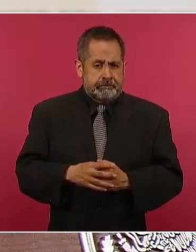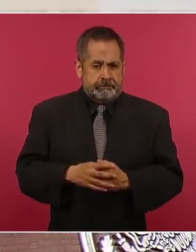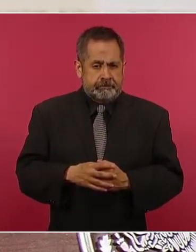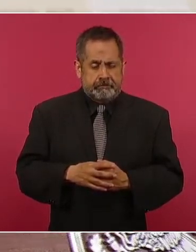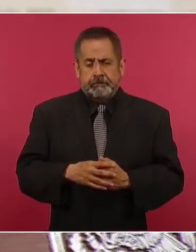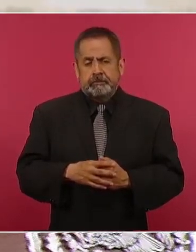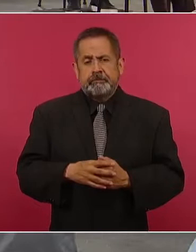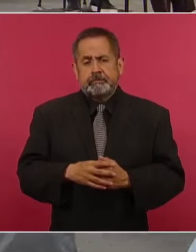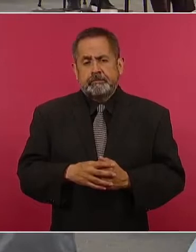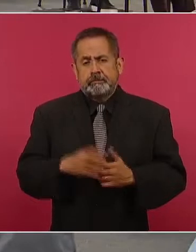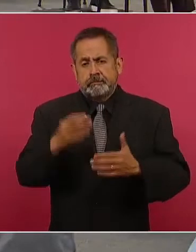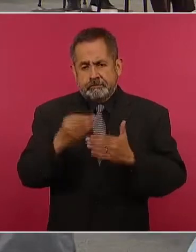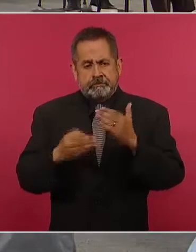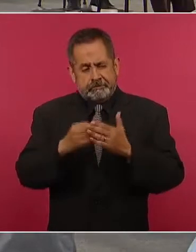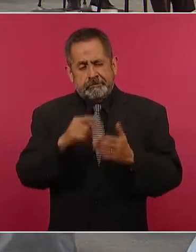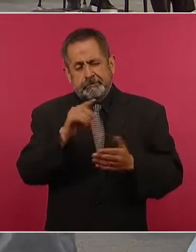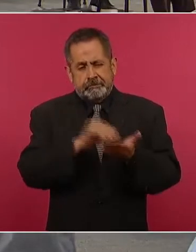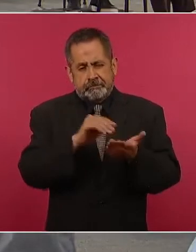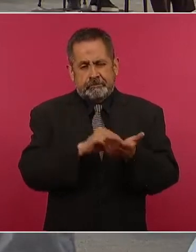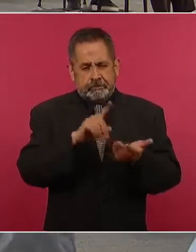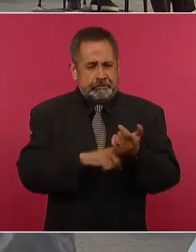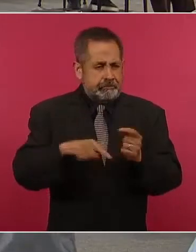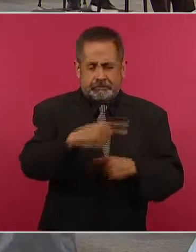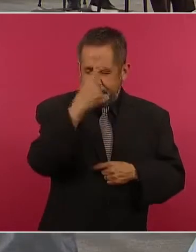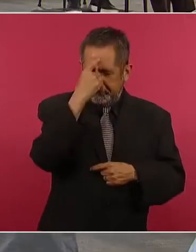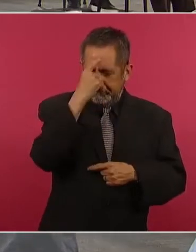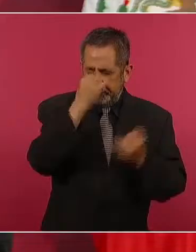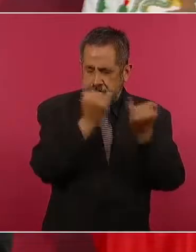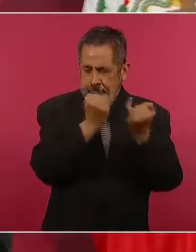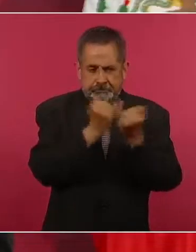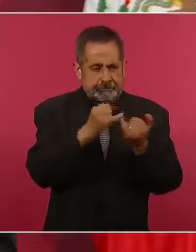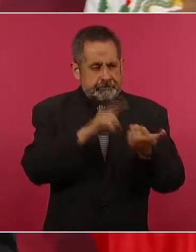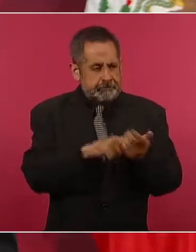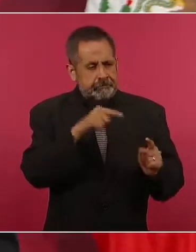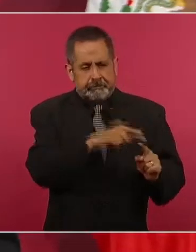una parte ahí del pensamiento conservador, tecnocrático,